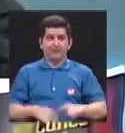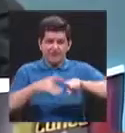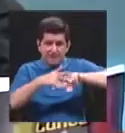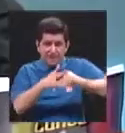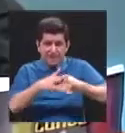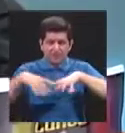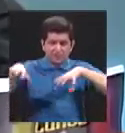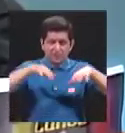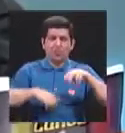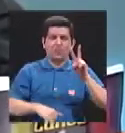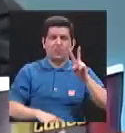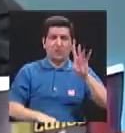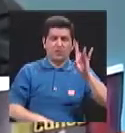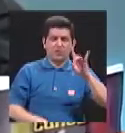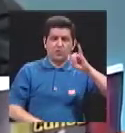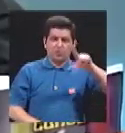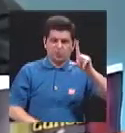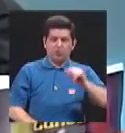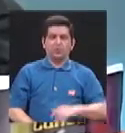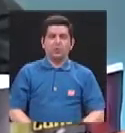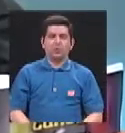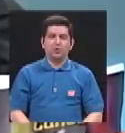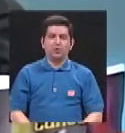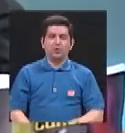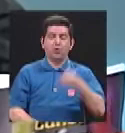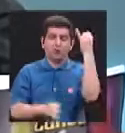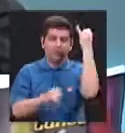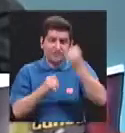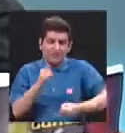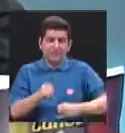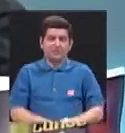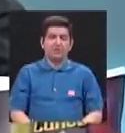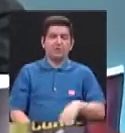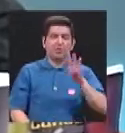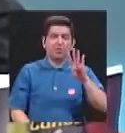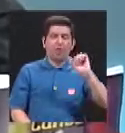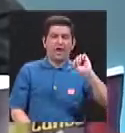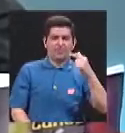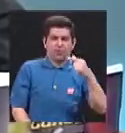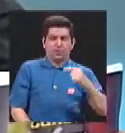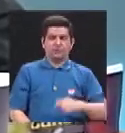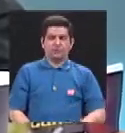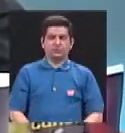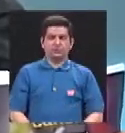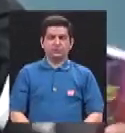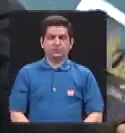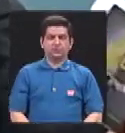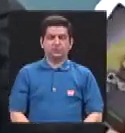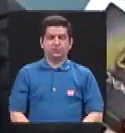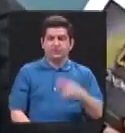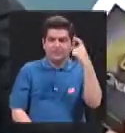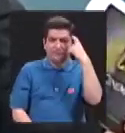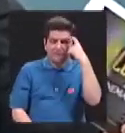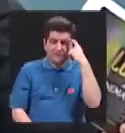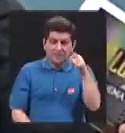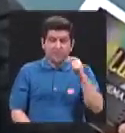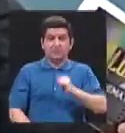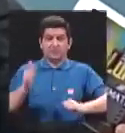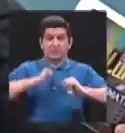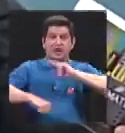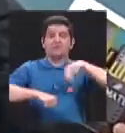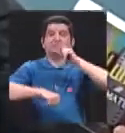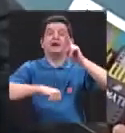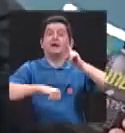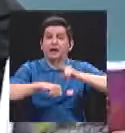de que se inauguró el festival el 28 de julio y se clausuró el 4 de agosto, nada más y nada menos que en